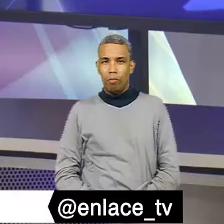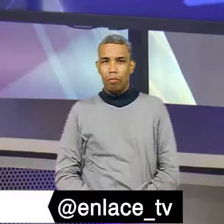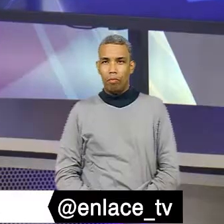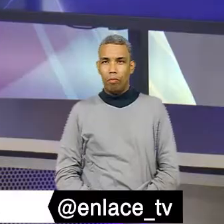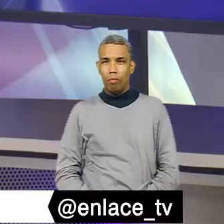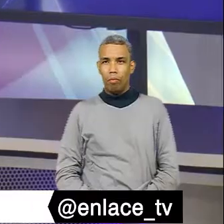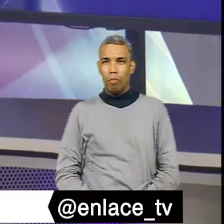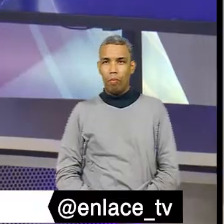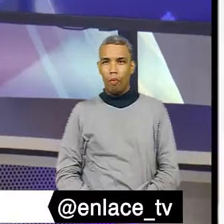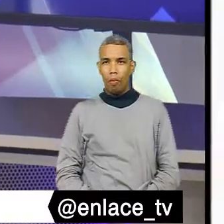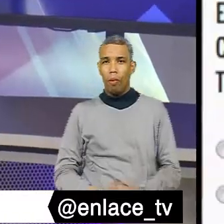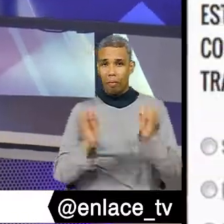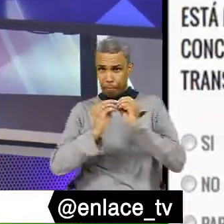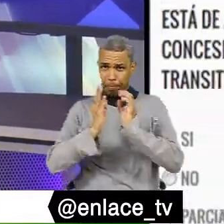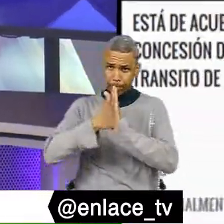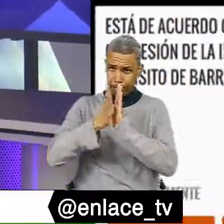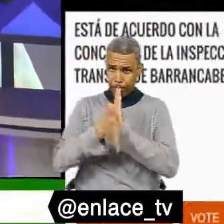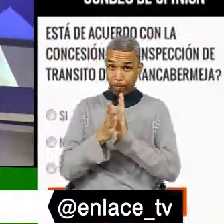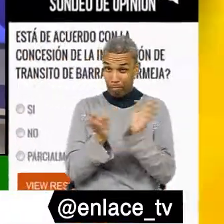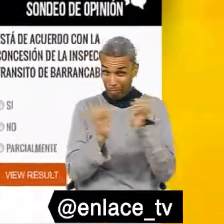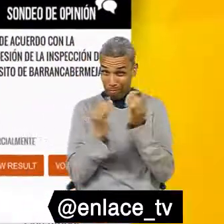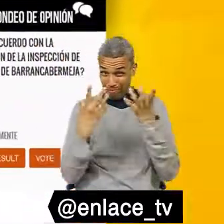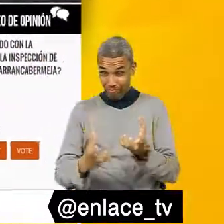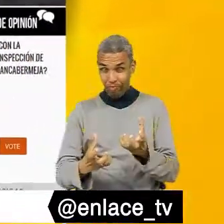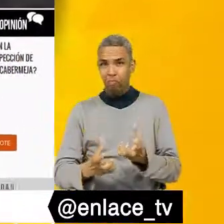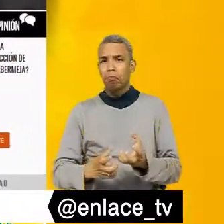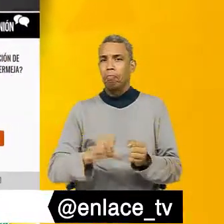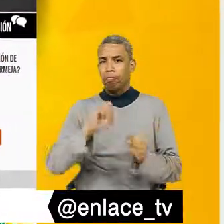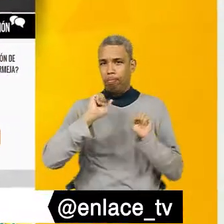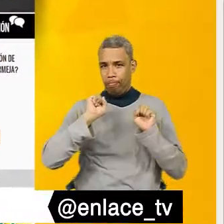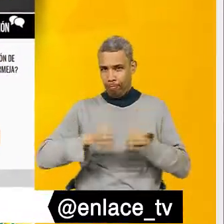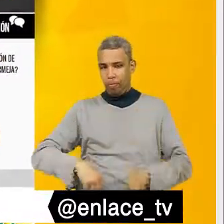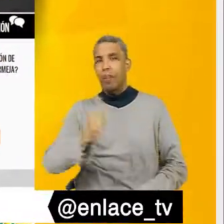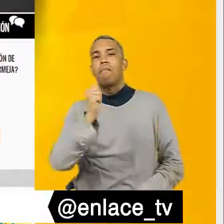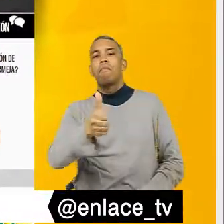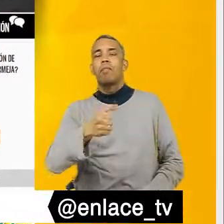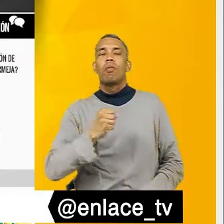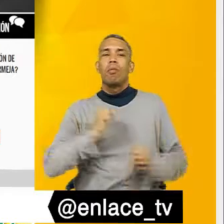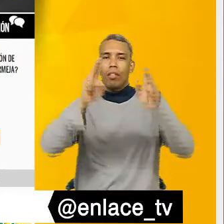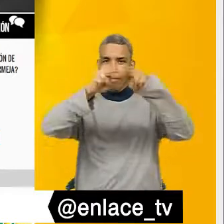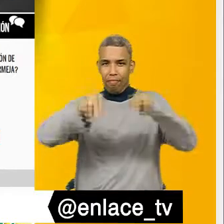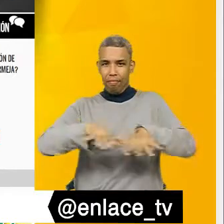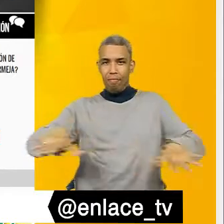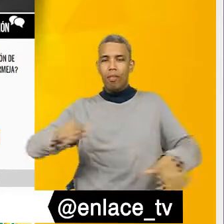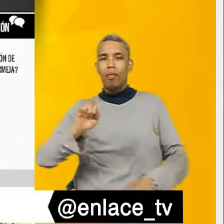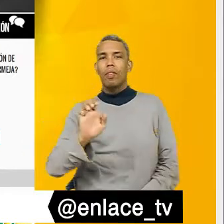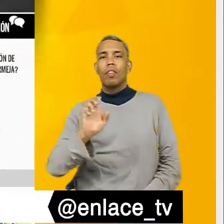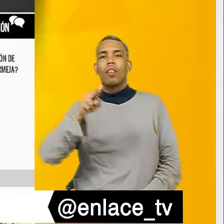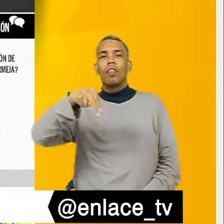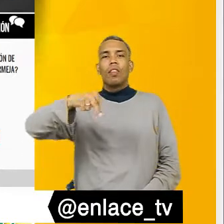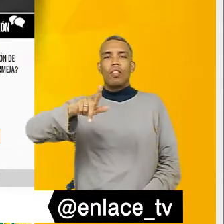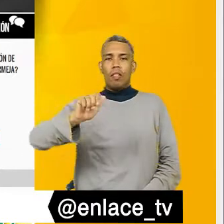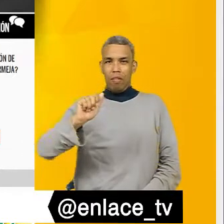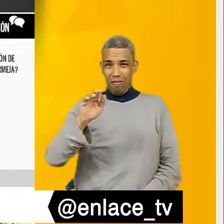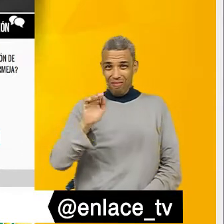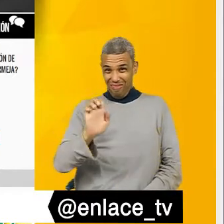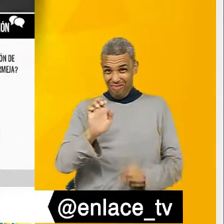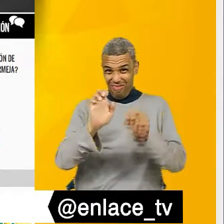Seguimos llevando a nuestra comunidad el acontecer de la ciudad y región. Esta y otras informaciones de Enlace Noticias las puede hallar en nuestra página web